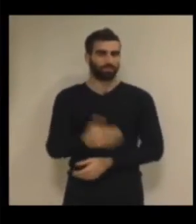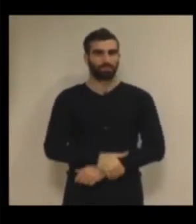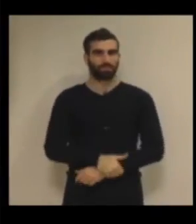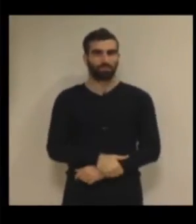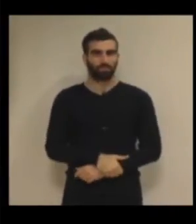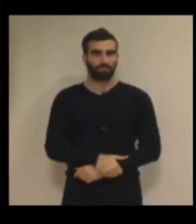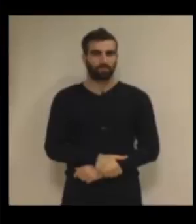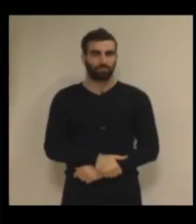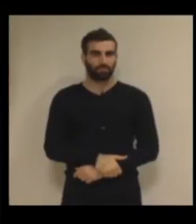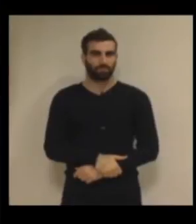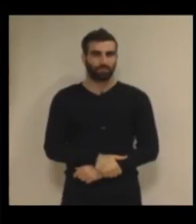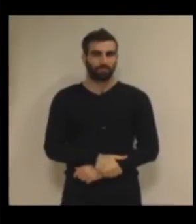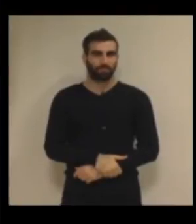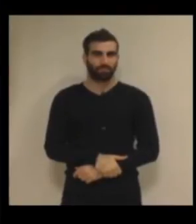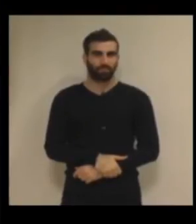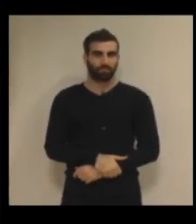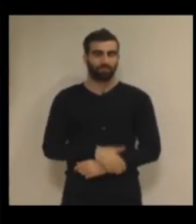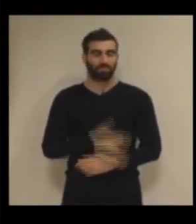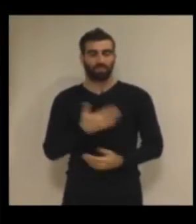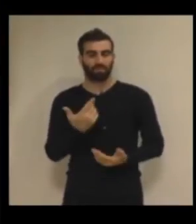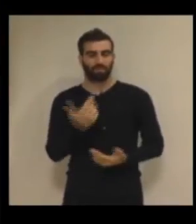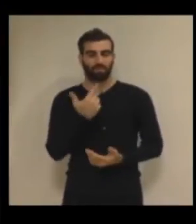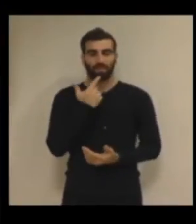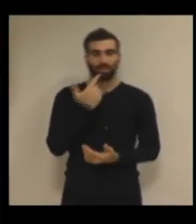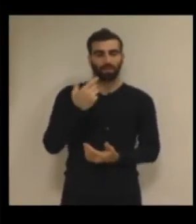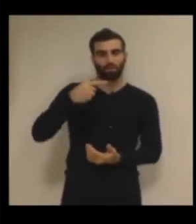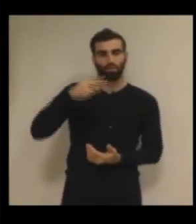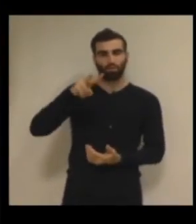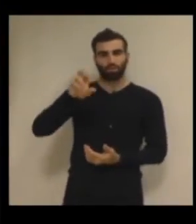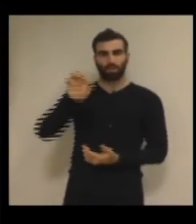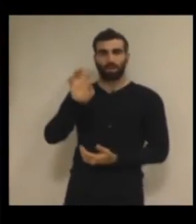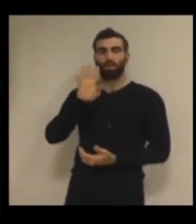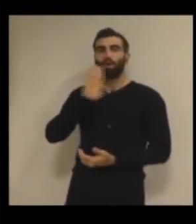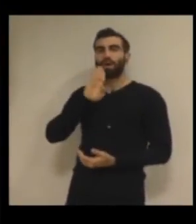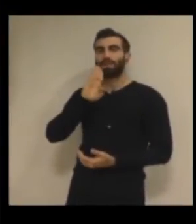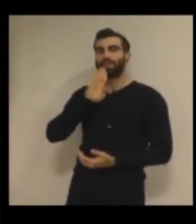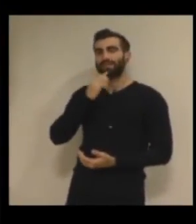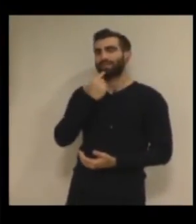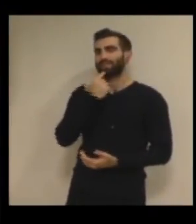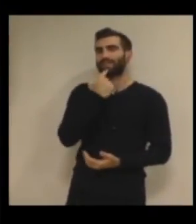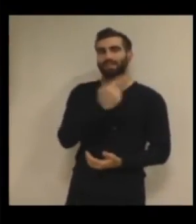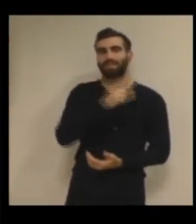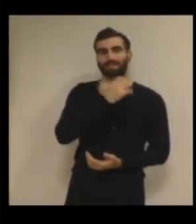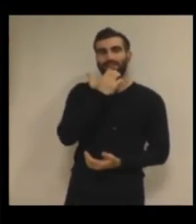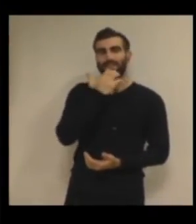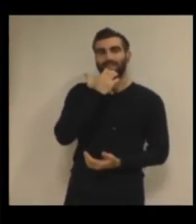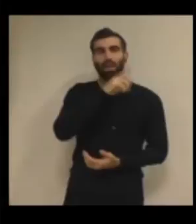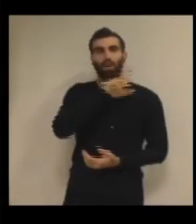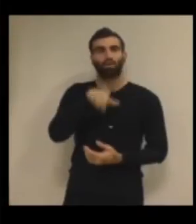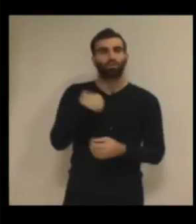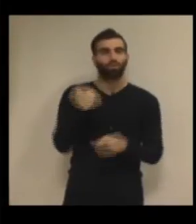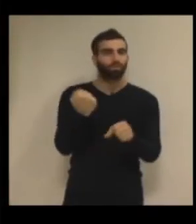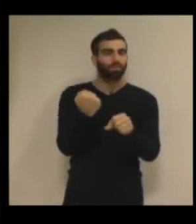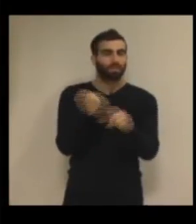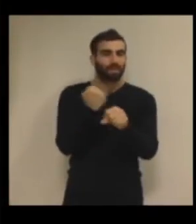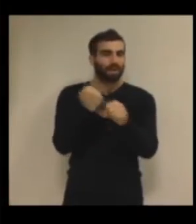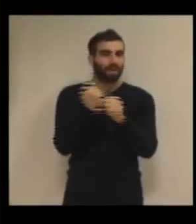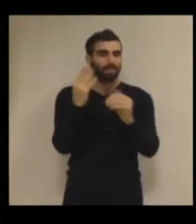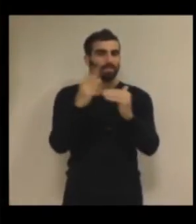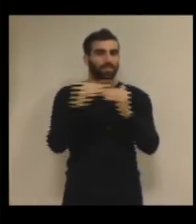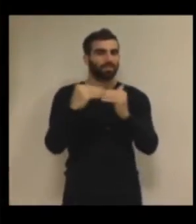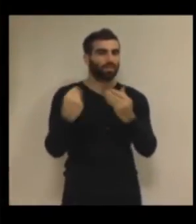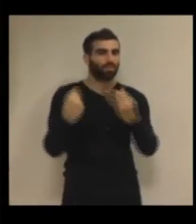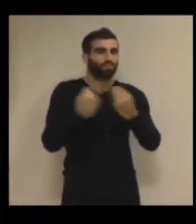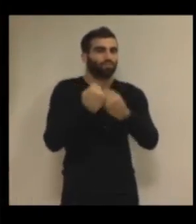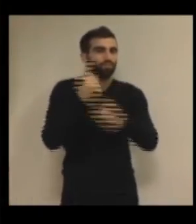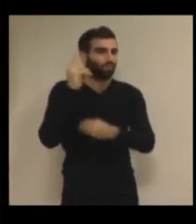digamos que, por un poco que estaba comentando Gustavo, si nosotros no trabajamos de la mano de las personas por las